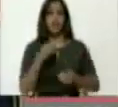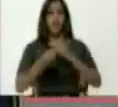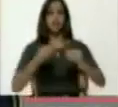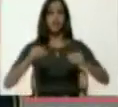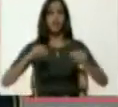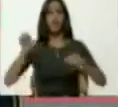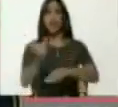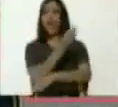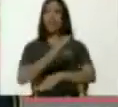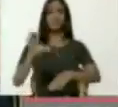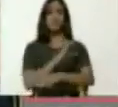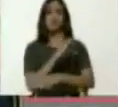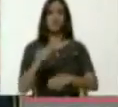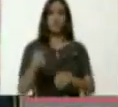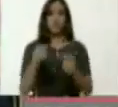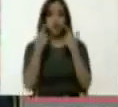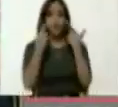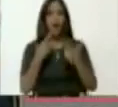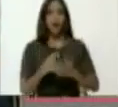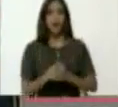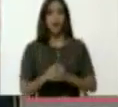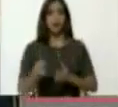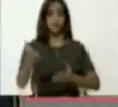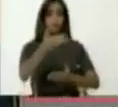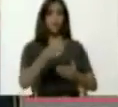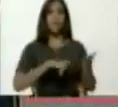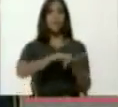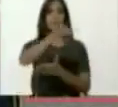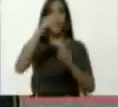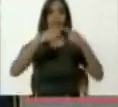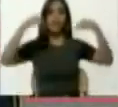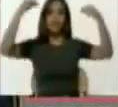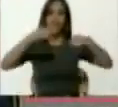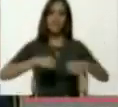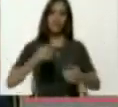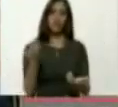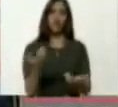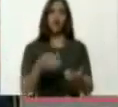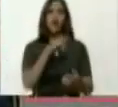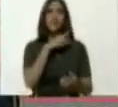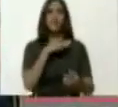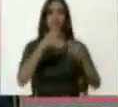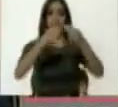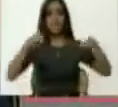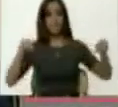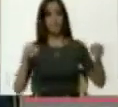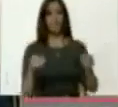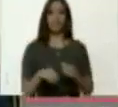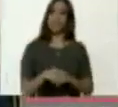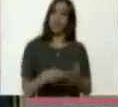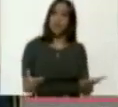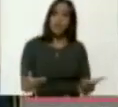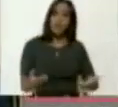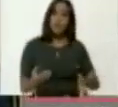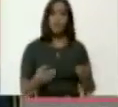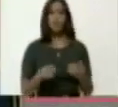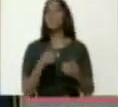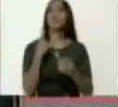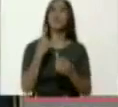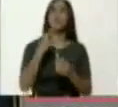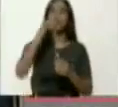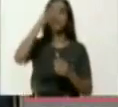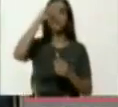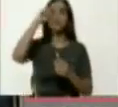Richard Branson. Vaya, hermano, quieren viajar para la luna y están escoñetando la tierra. ¿Ah? Por una concepción